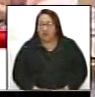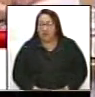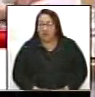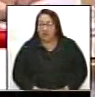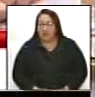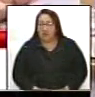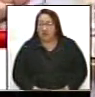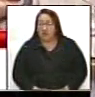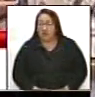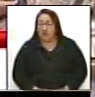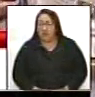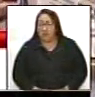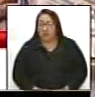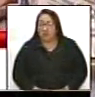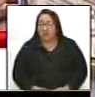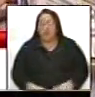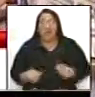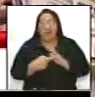los uniformes.